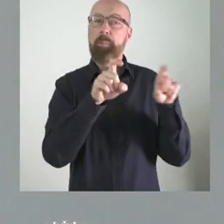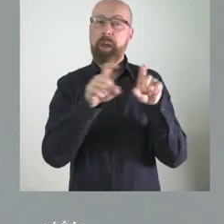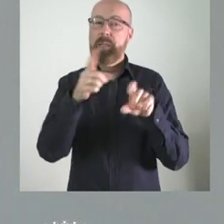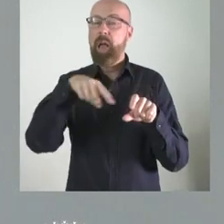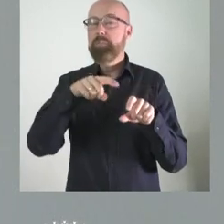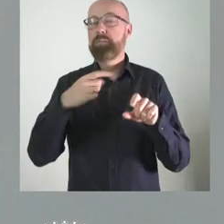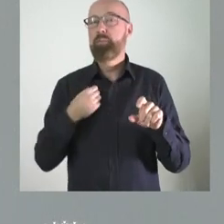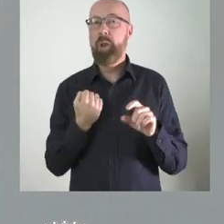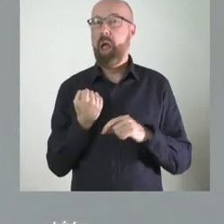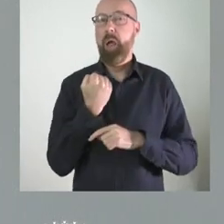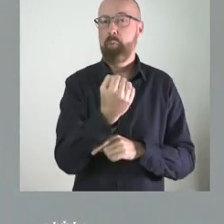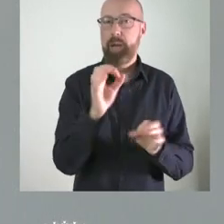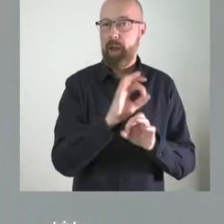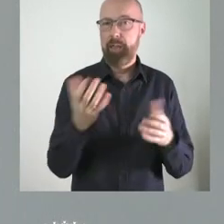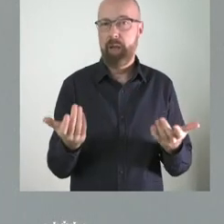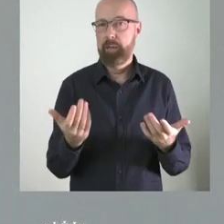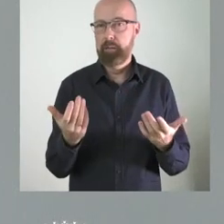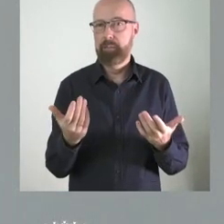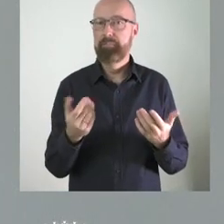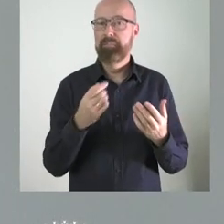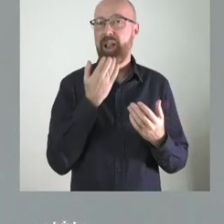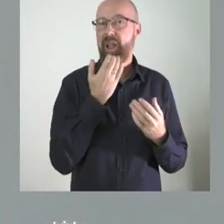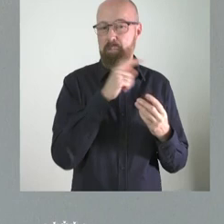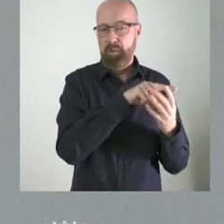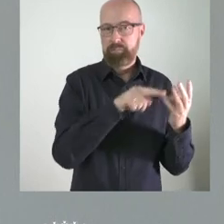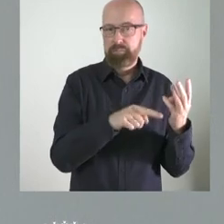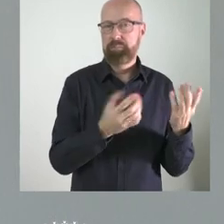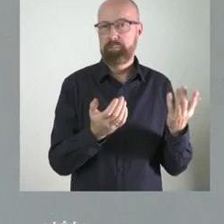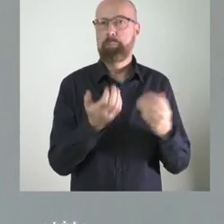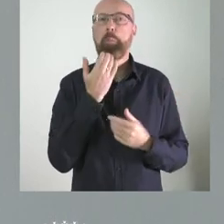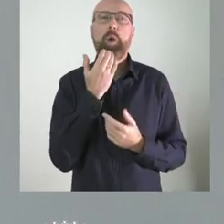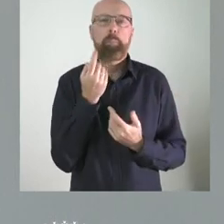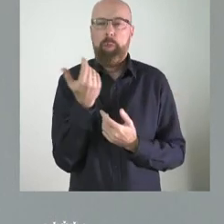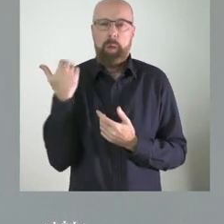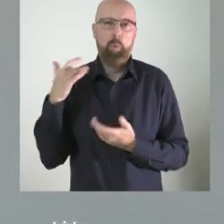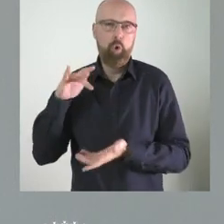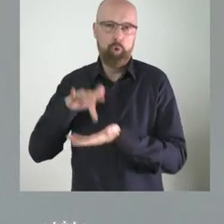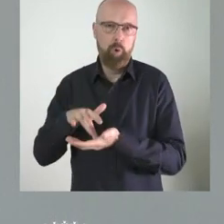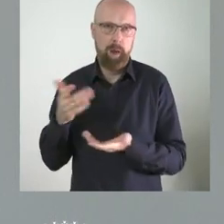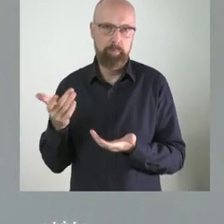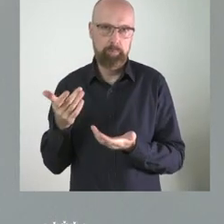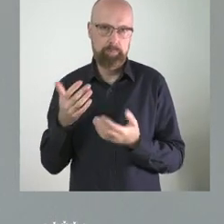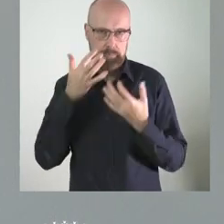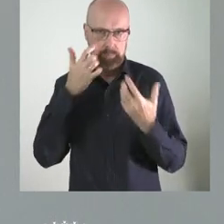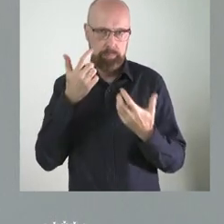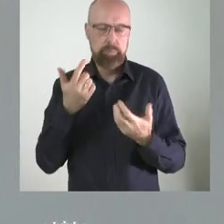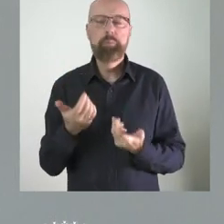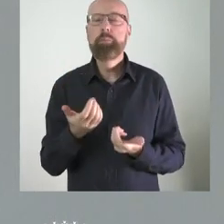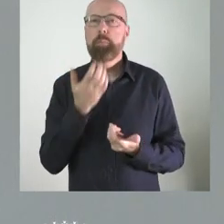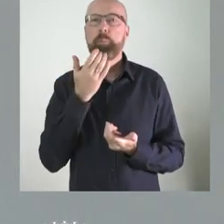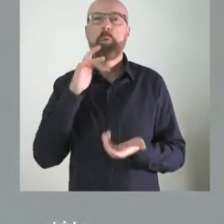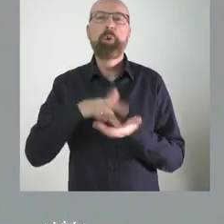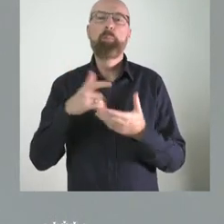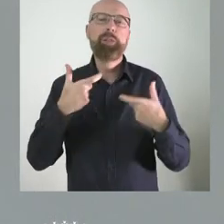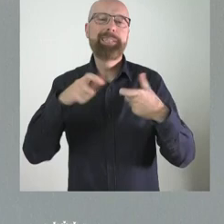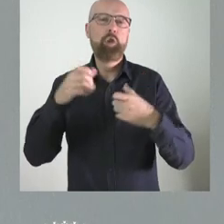a los otros productivos en los sectores empresariales un buen ejemplo es alguno de los partes que hemos visto recientemente cuando las empresas del sector del